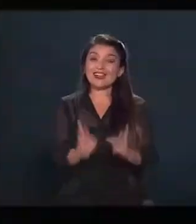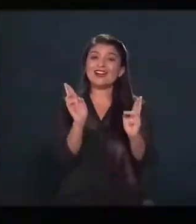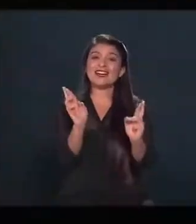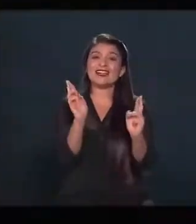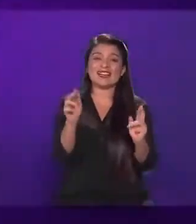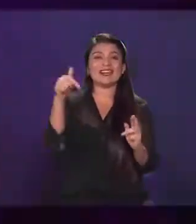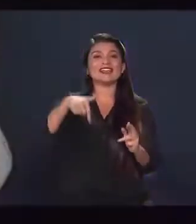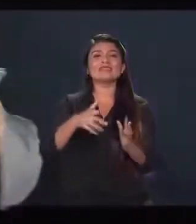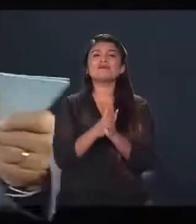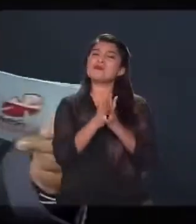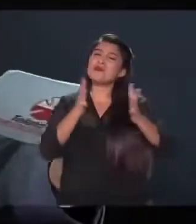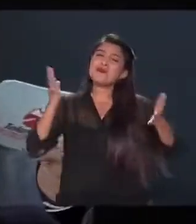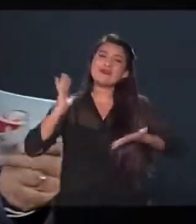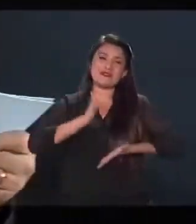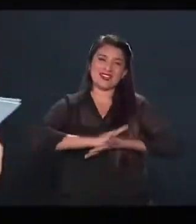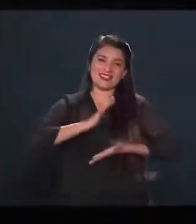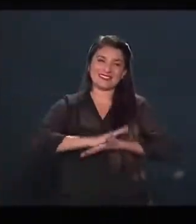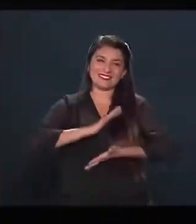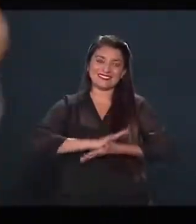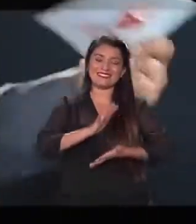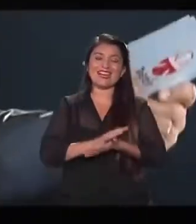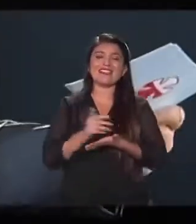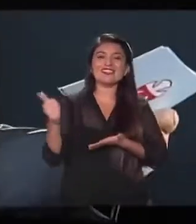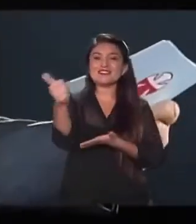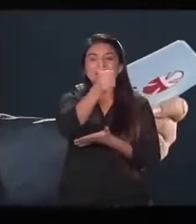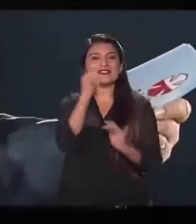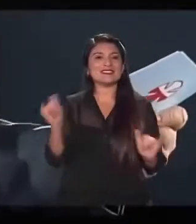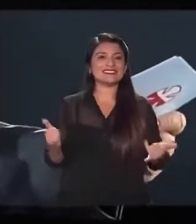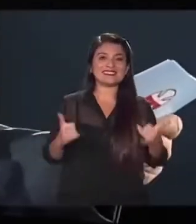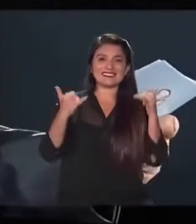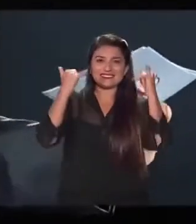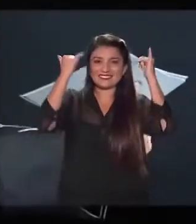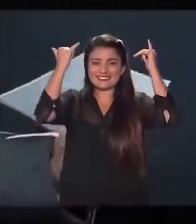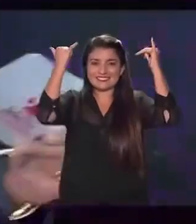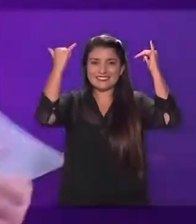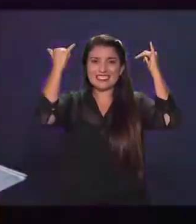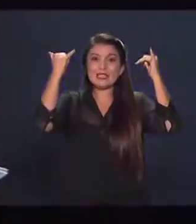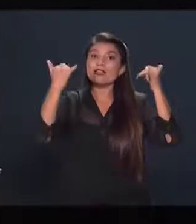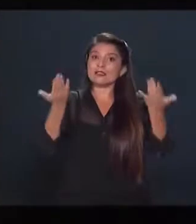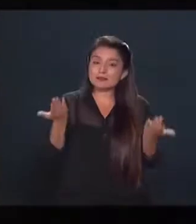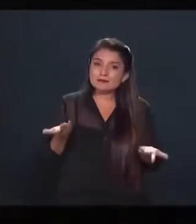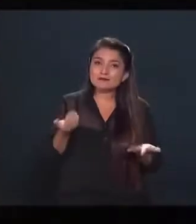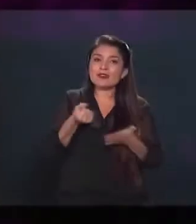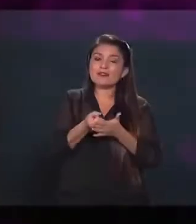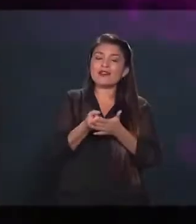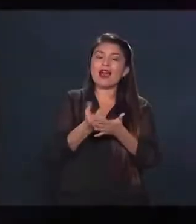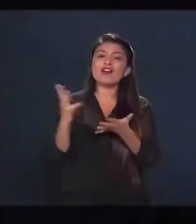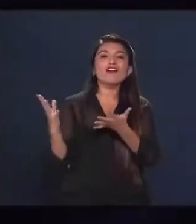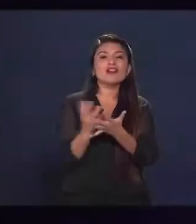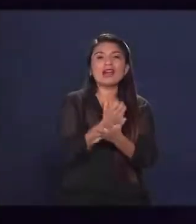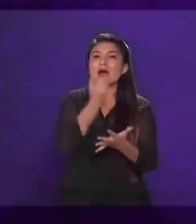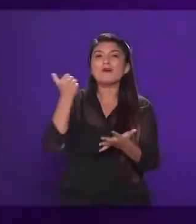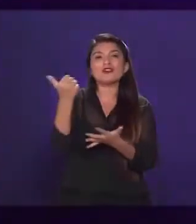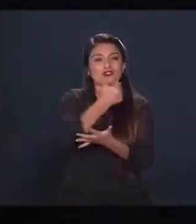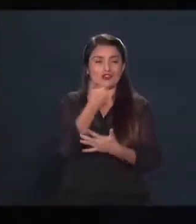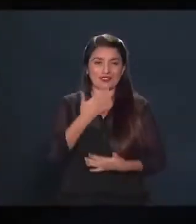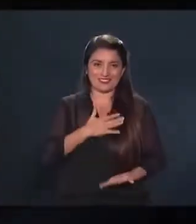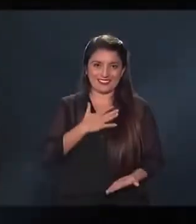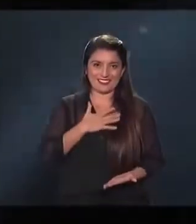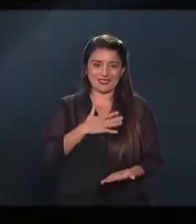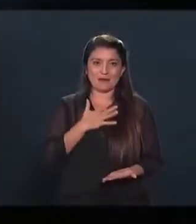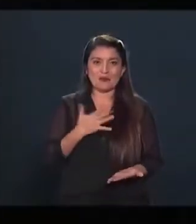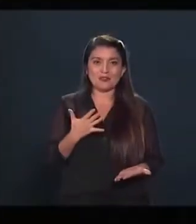Espero que esta sea una gran fiesta, que lo pasemos muy bien y que finalmente logremos lo que todos